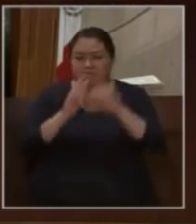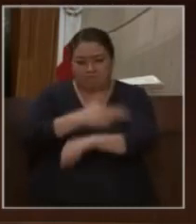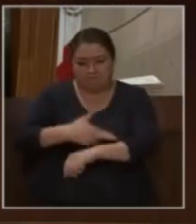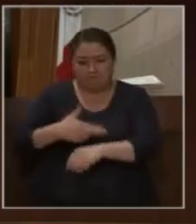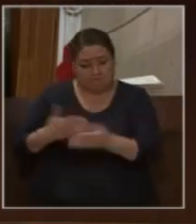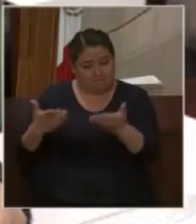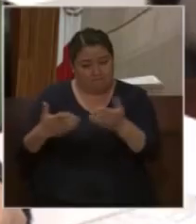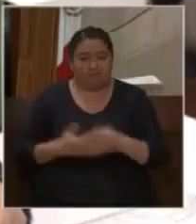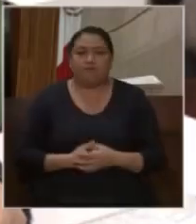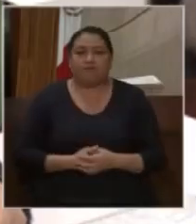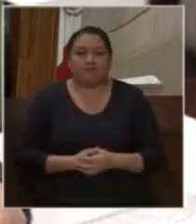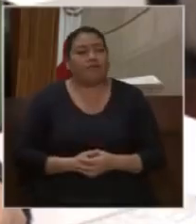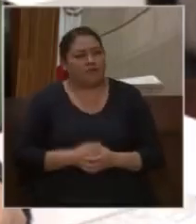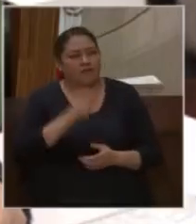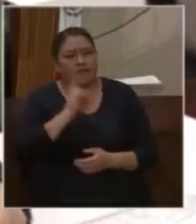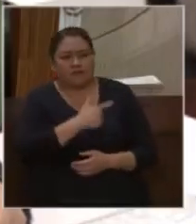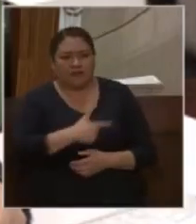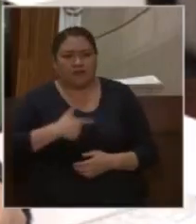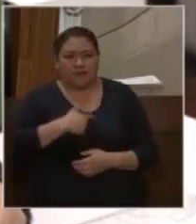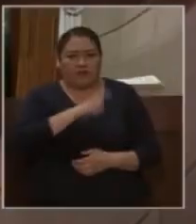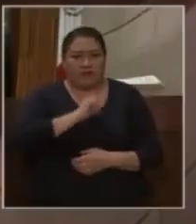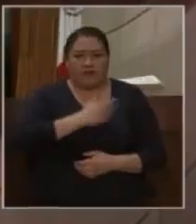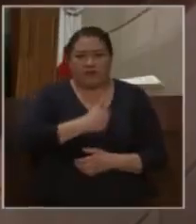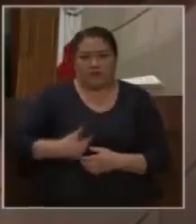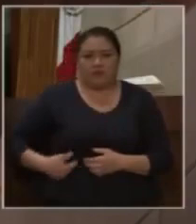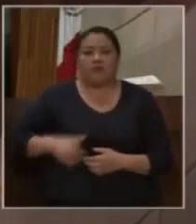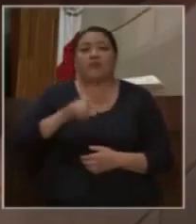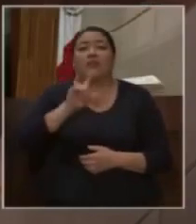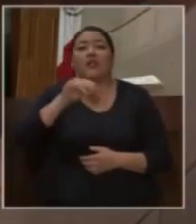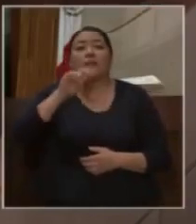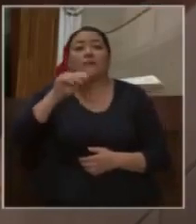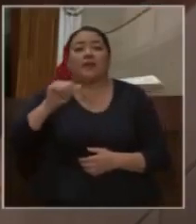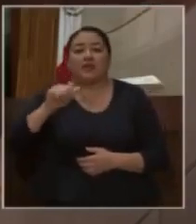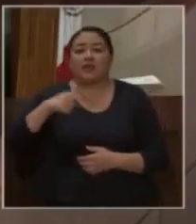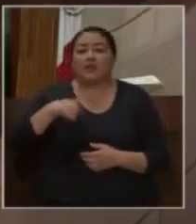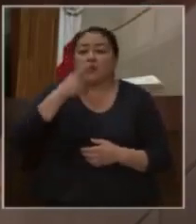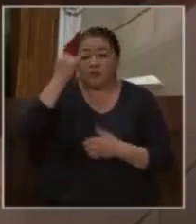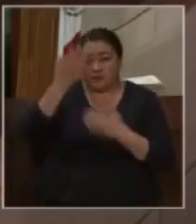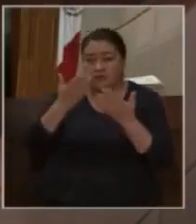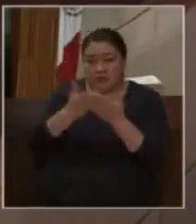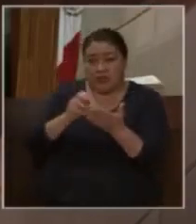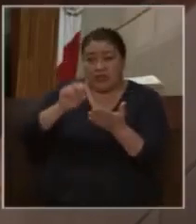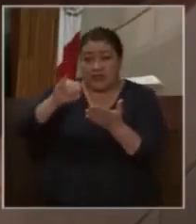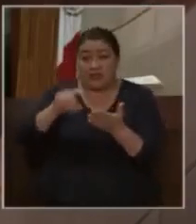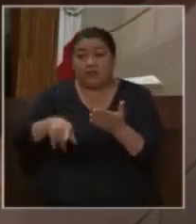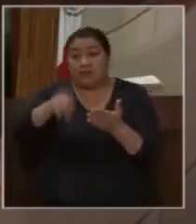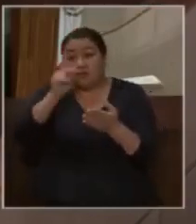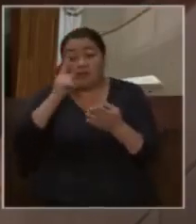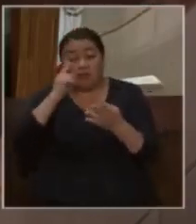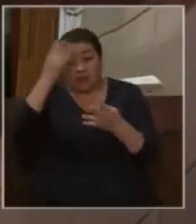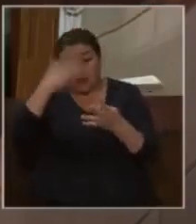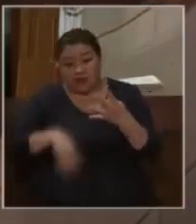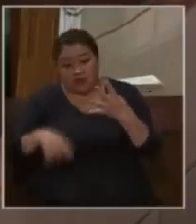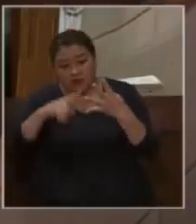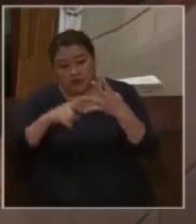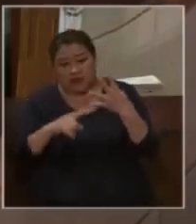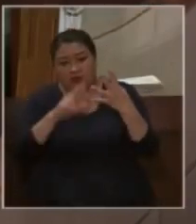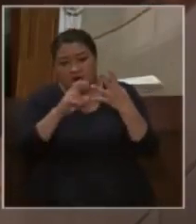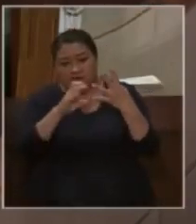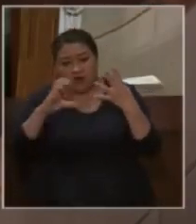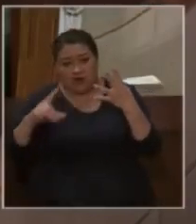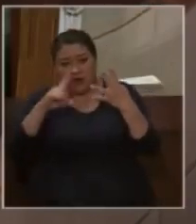que corresponda. Con gusto, magistrada presidenta. Magistrado Felipe de la Mata Pizaña. Votaría a favor de los proyectos, salvo de los recursos